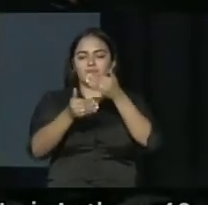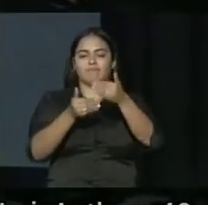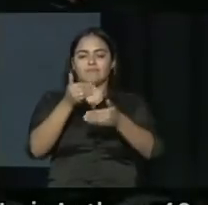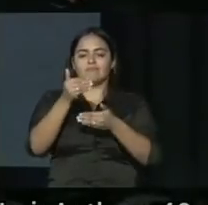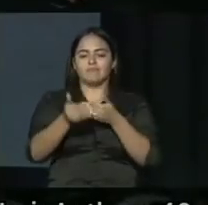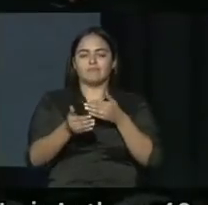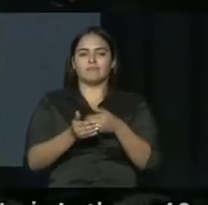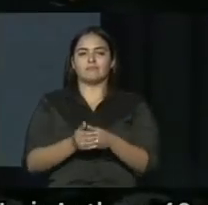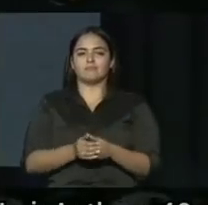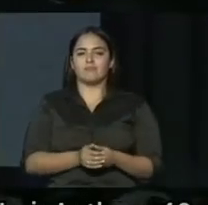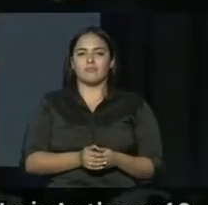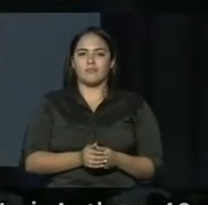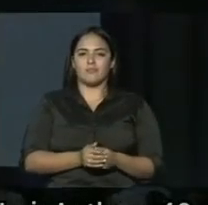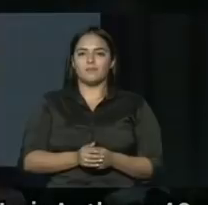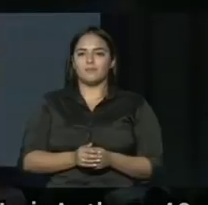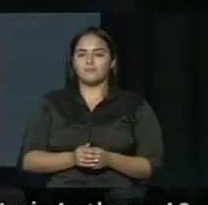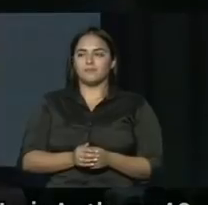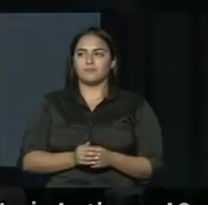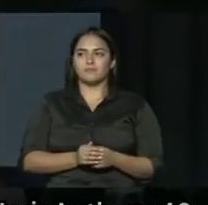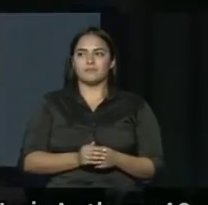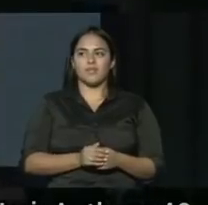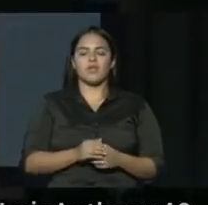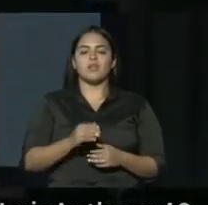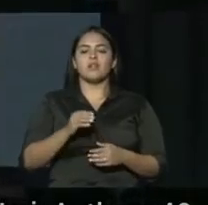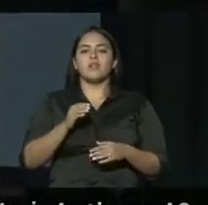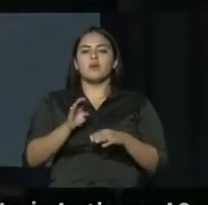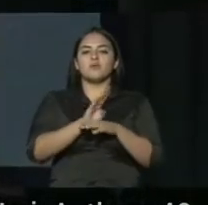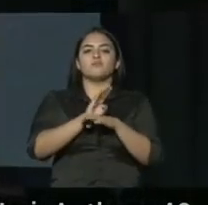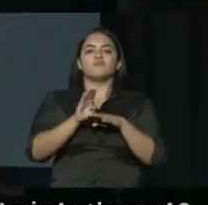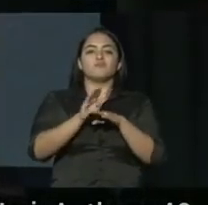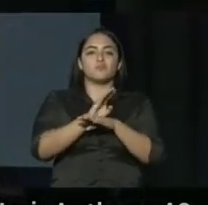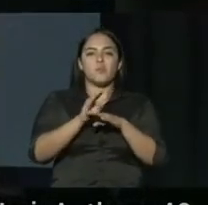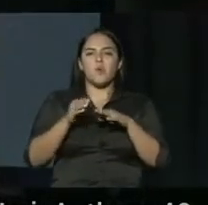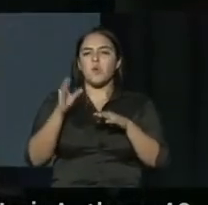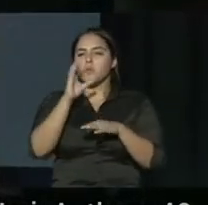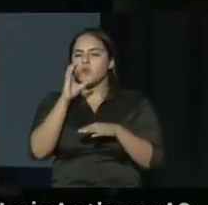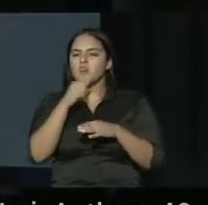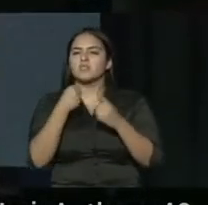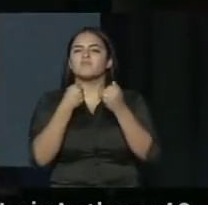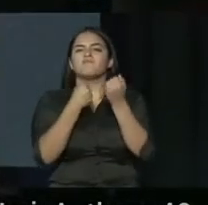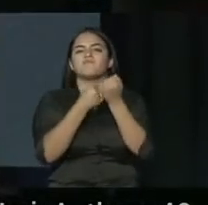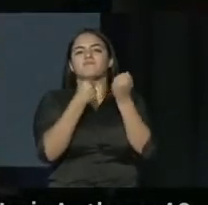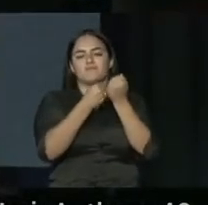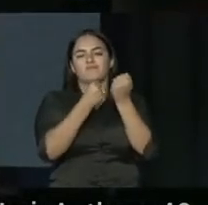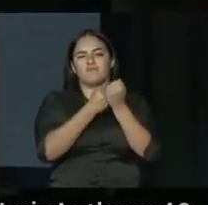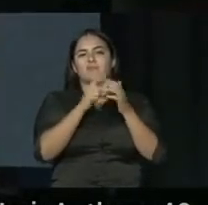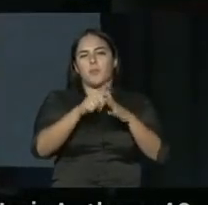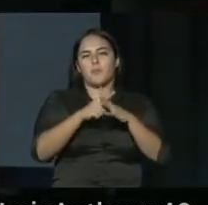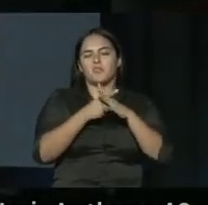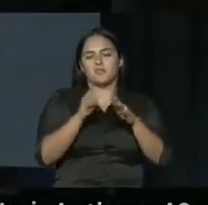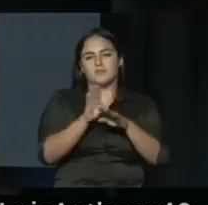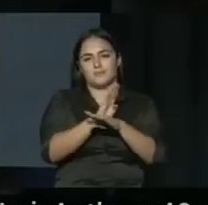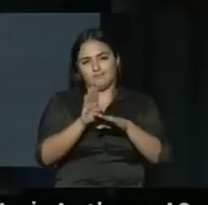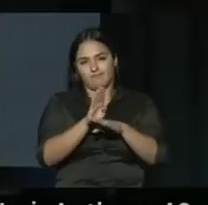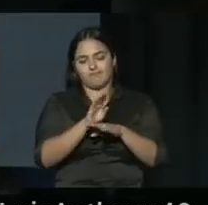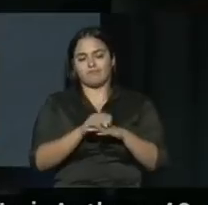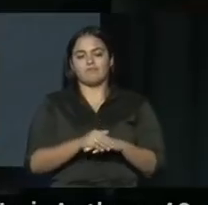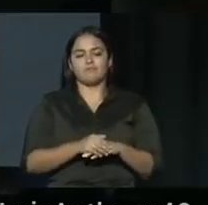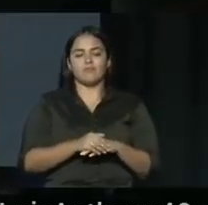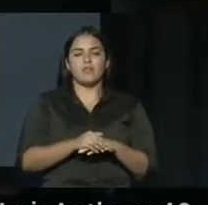Los emprendedores buscan una mano con el capital para crear su propio negocio. Y los